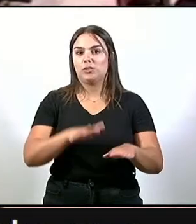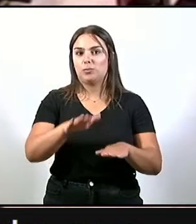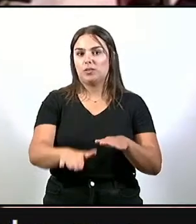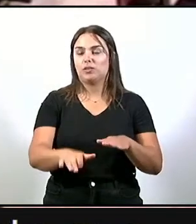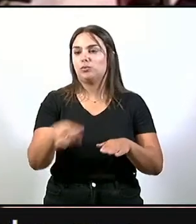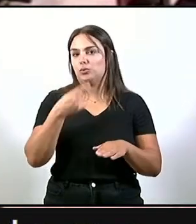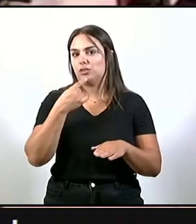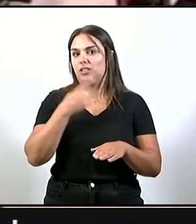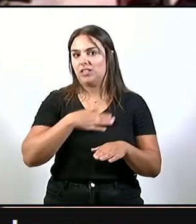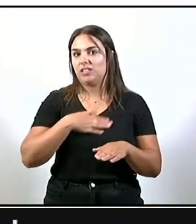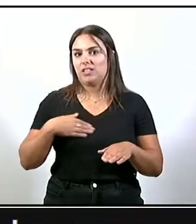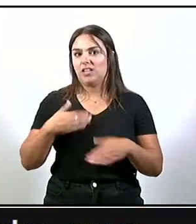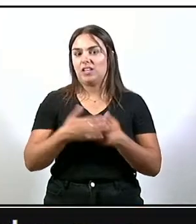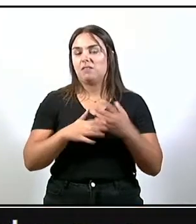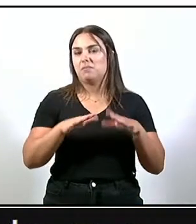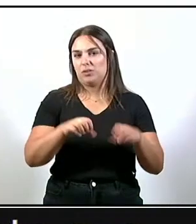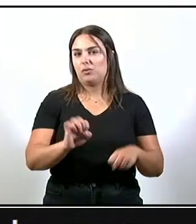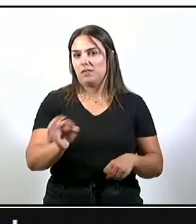que va a optar a esa investidura.